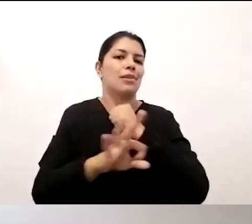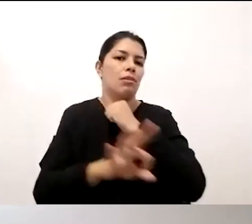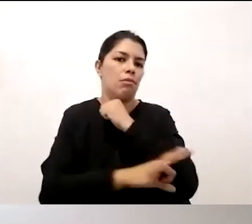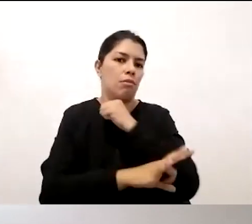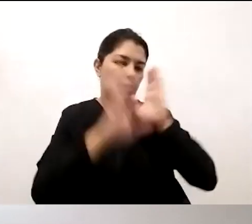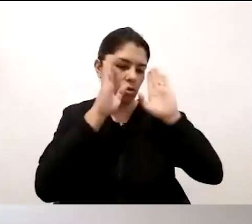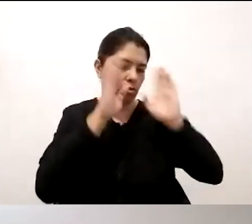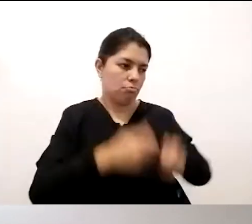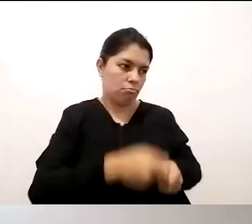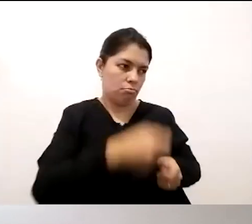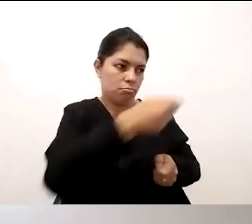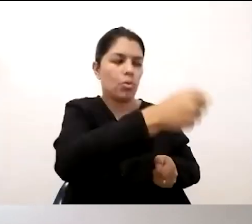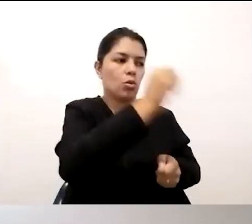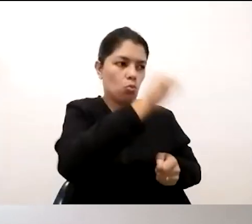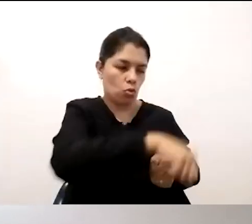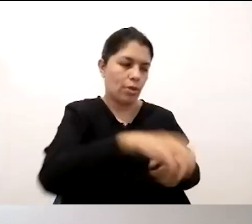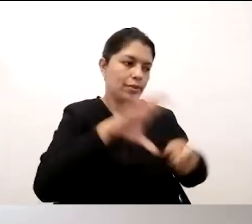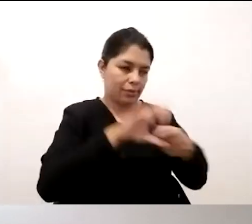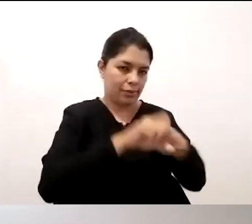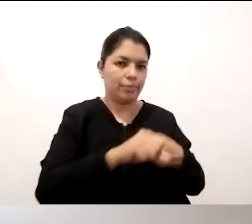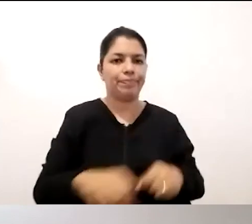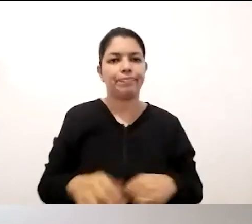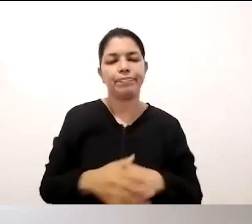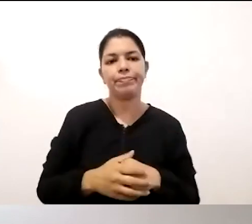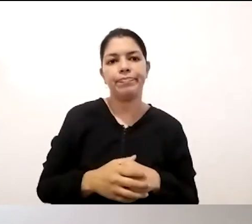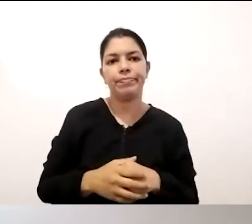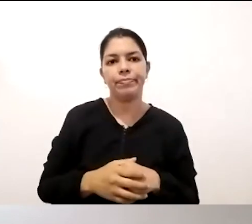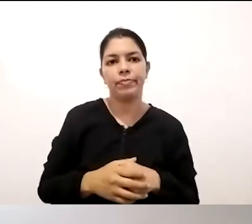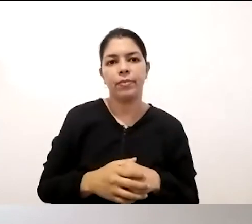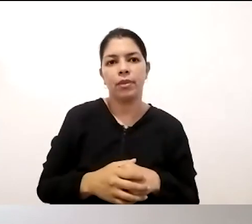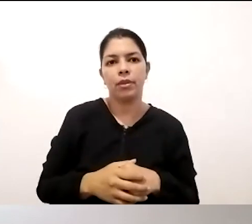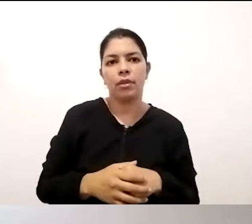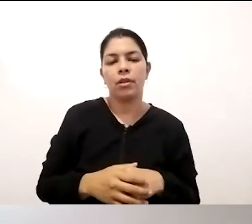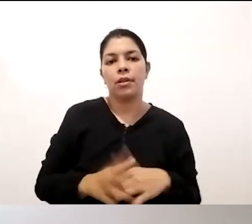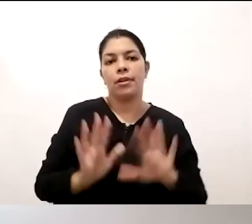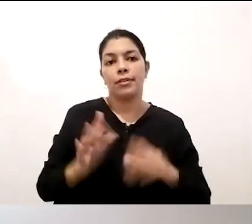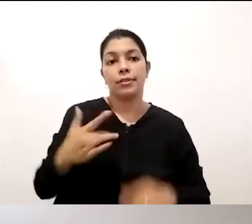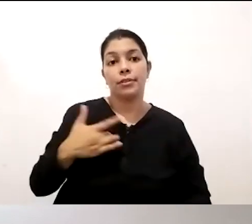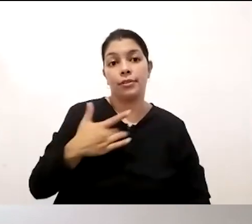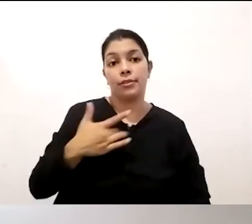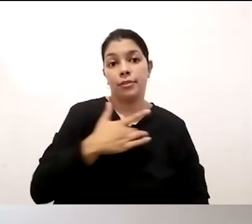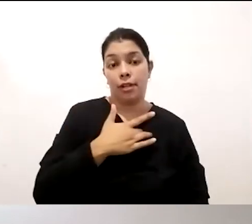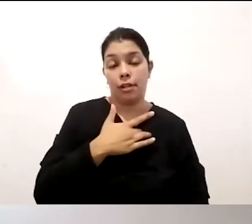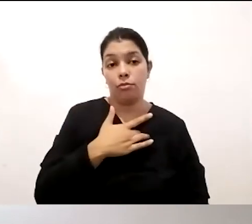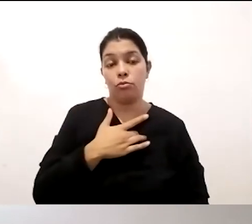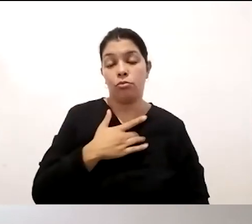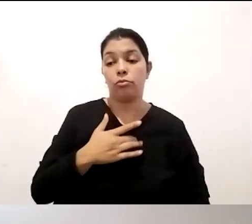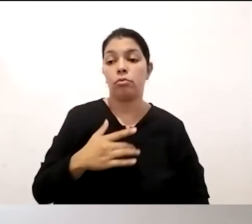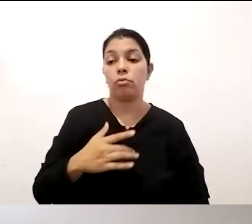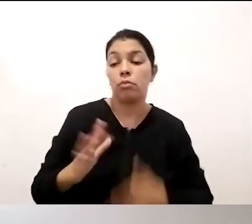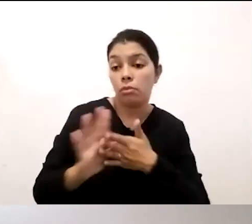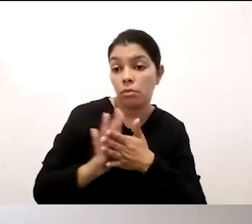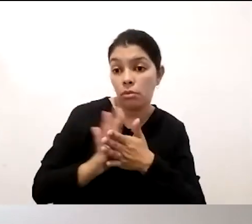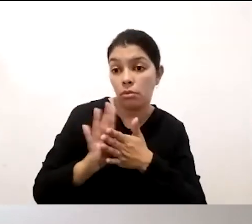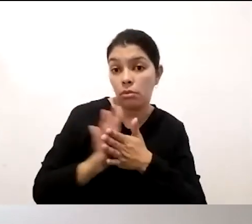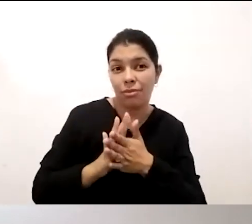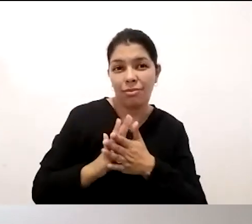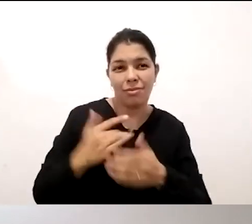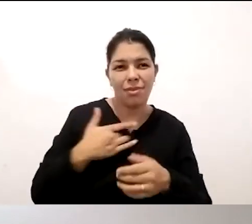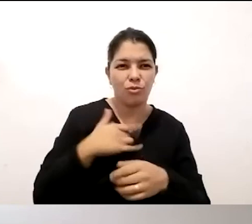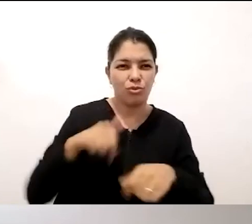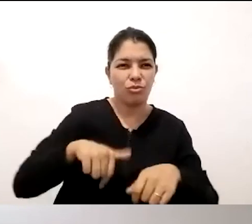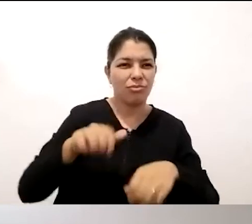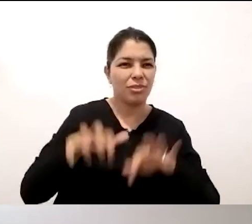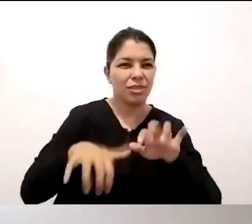psicología, ¿cierto? Resulta que las entidades de salud, cuando reciben este tipo de situaciones o de denuncias,